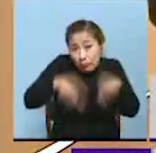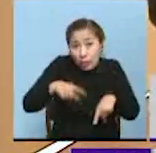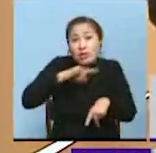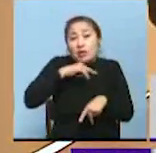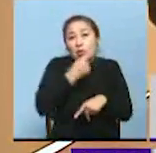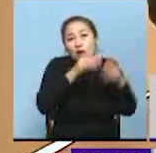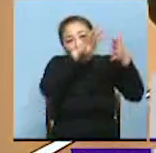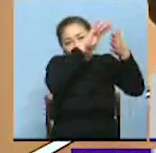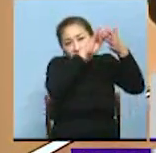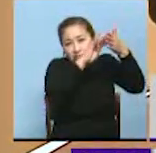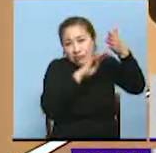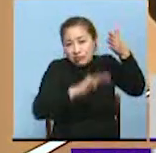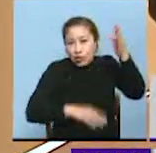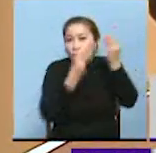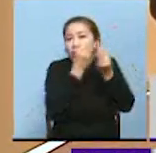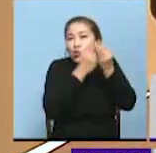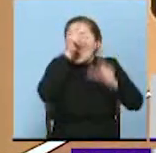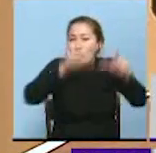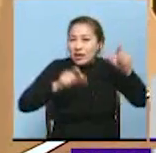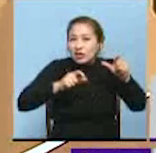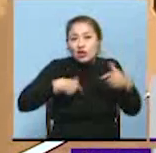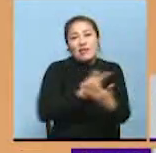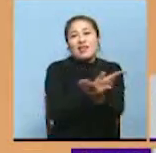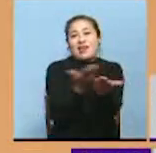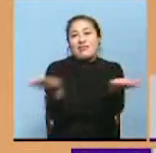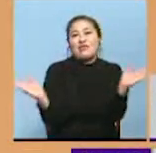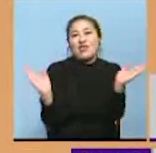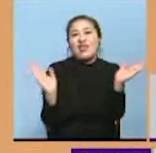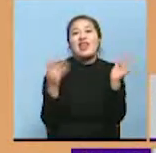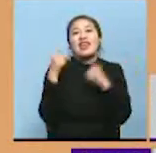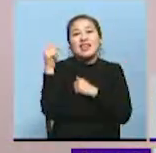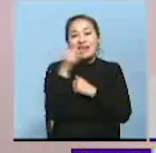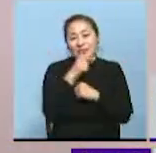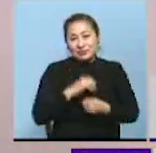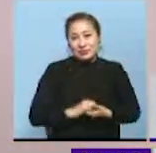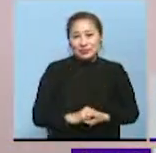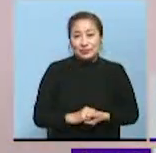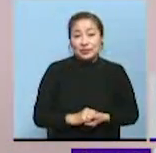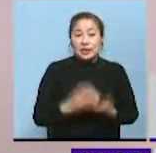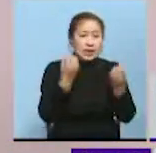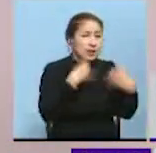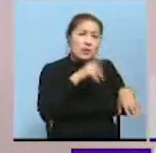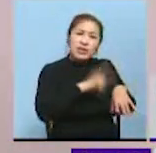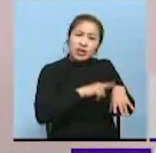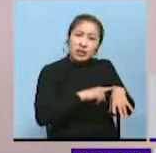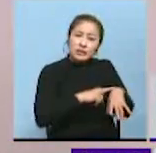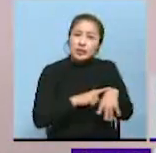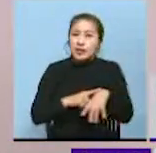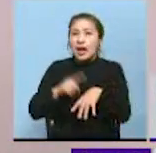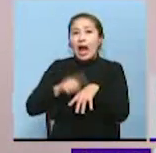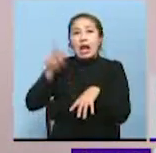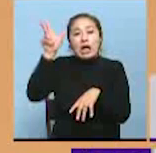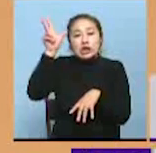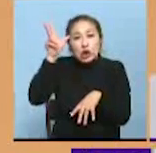Y una larga lista de artistas que esta noche van a engalanar nuestro escenario. ¿Esto se larga a partir de qué hora más o menos? De las